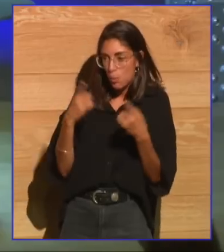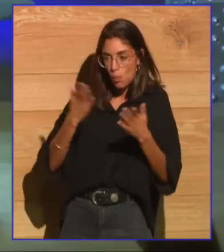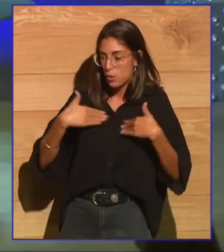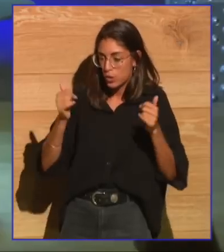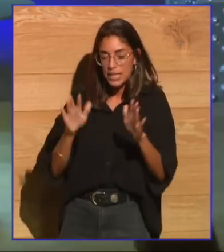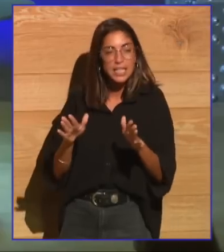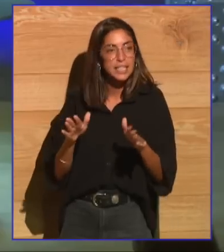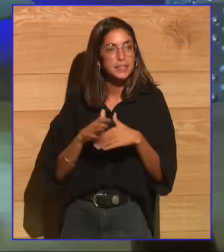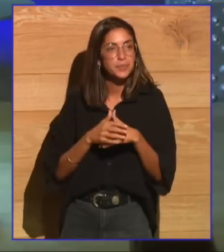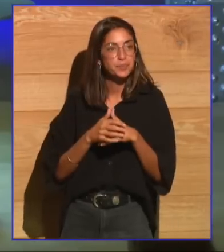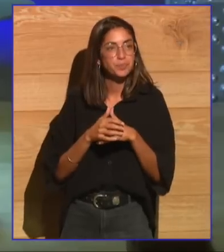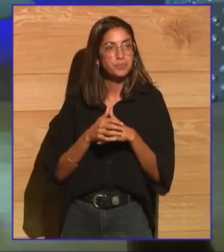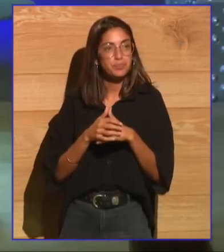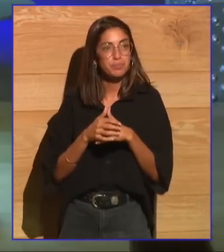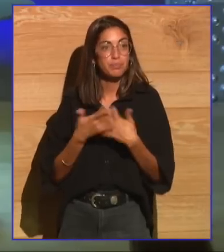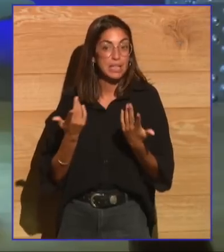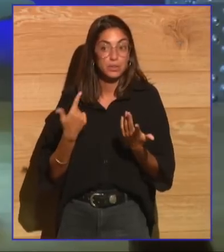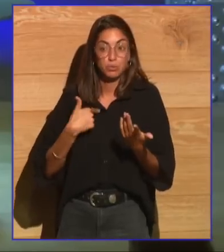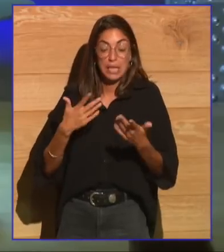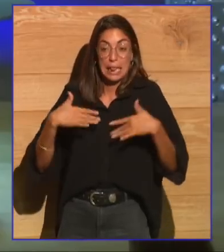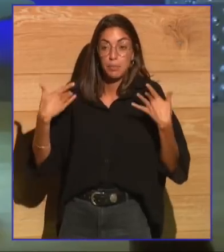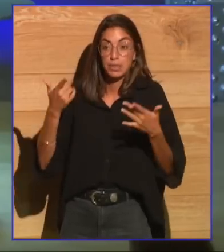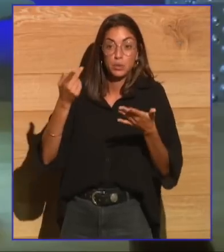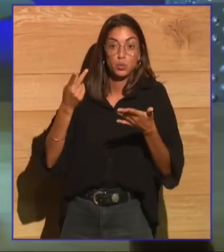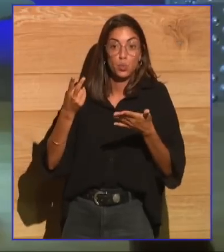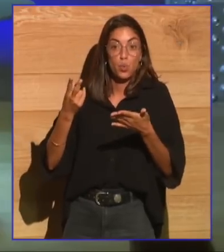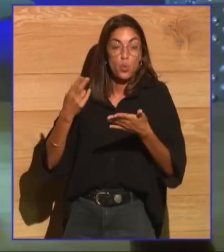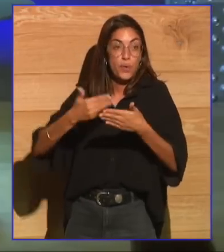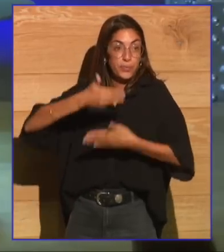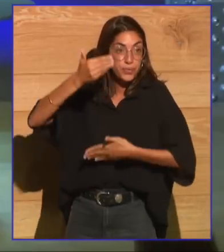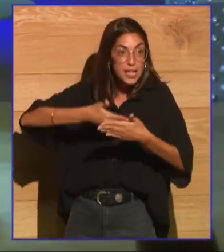de repente estás leyendo el diario